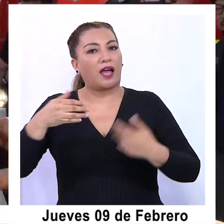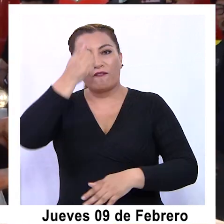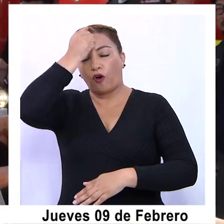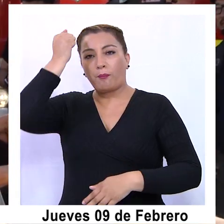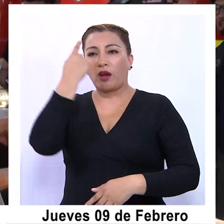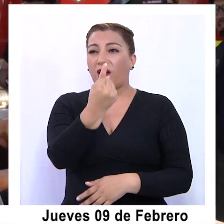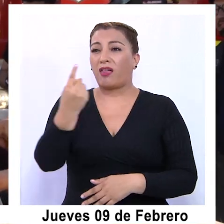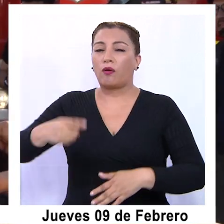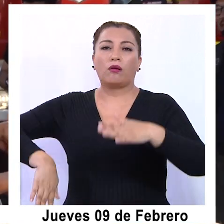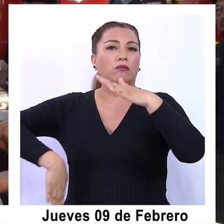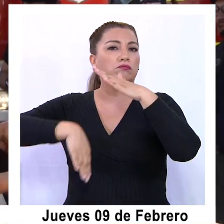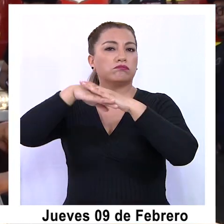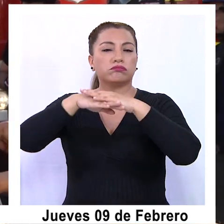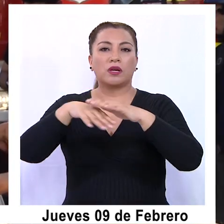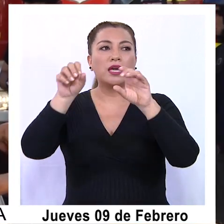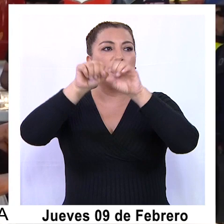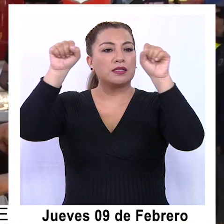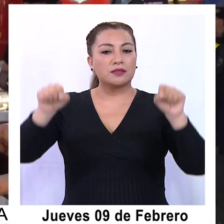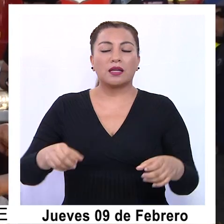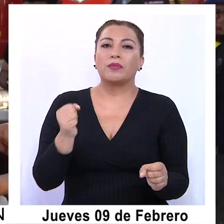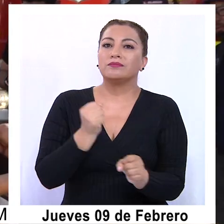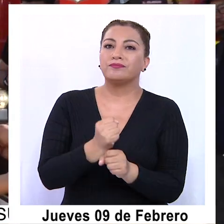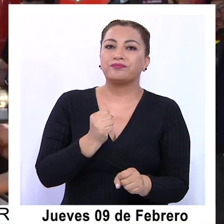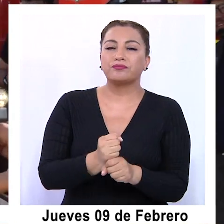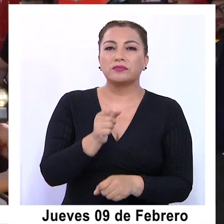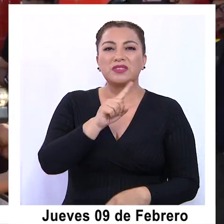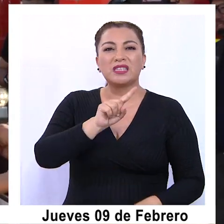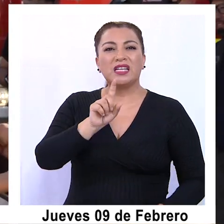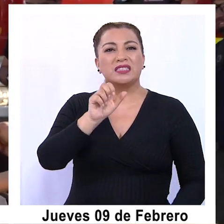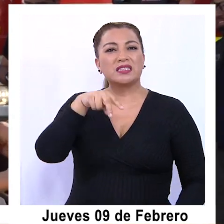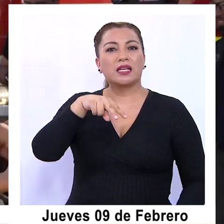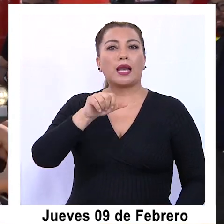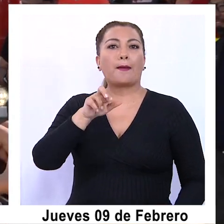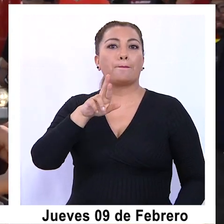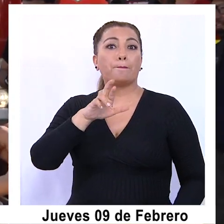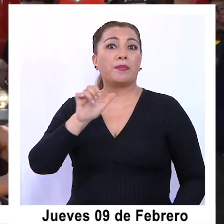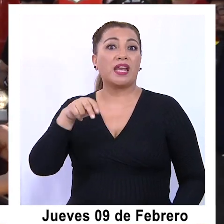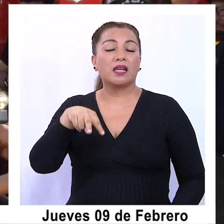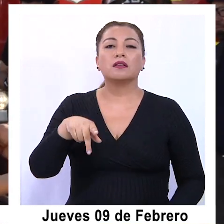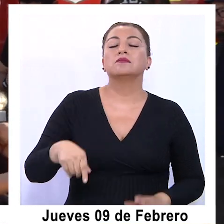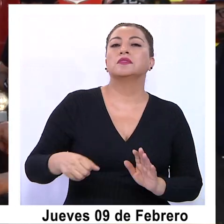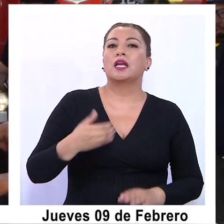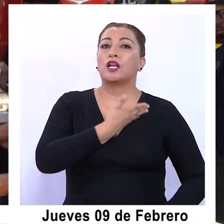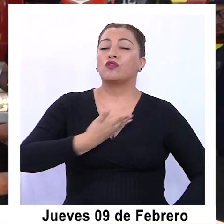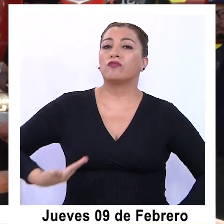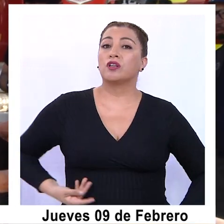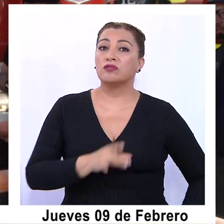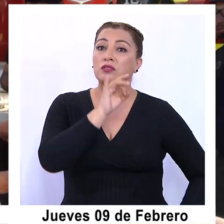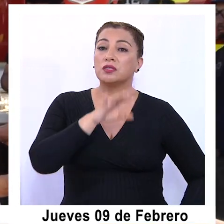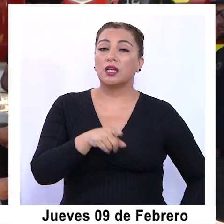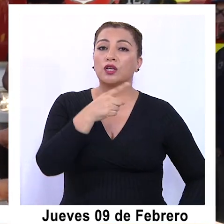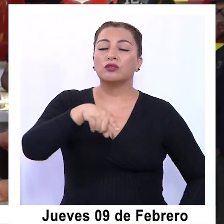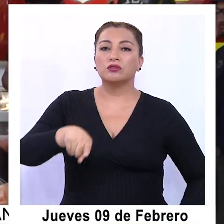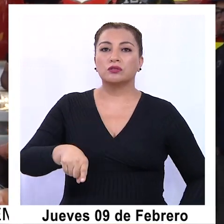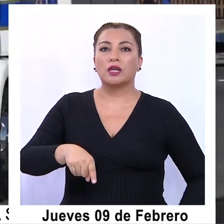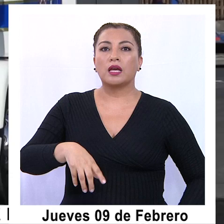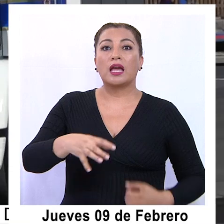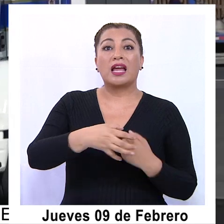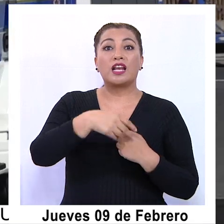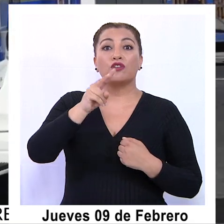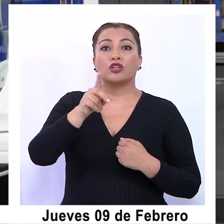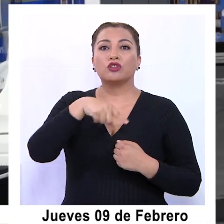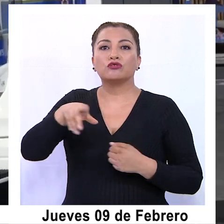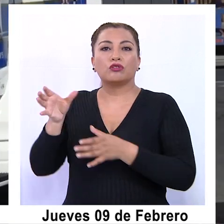Y para ello, el Sistema Nacional de Operaciones, el SENAPREN, el Gobierno de Chile también, ha dispuesto de que se movilice la zona norte de